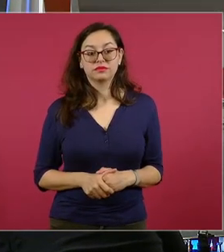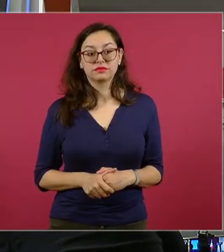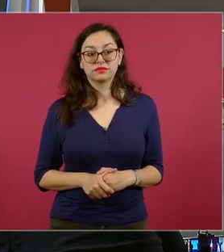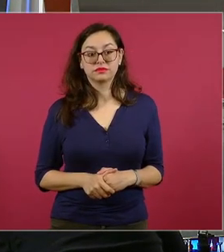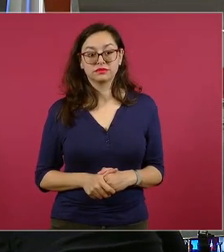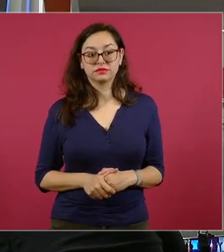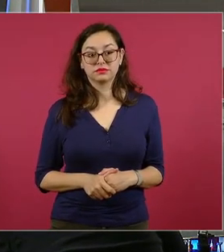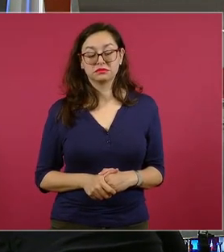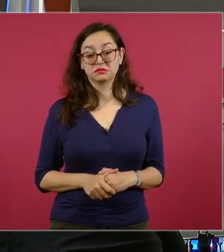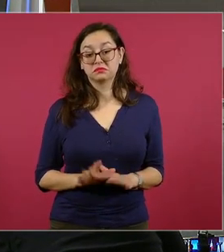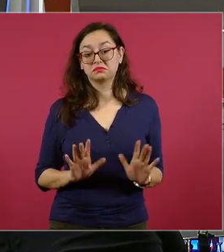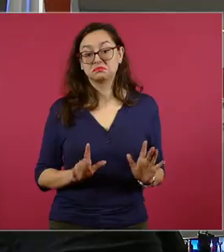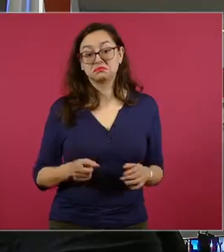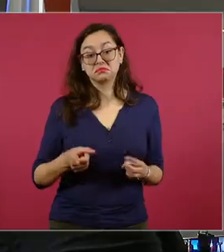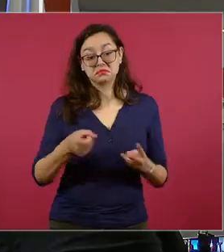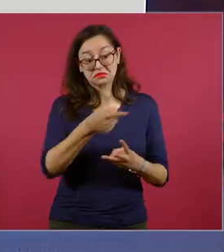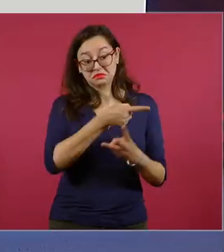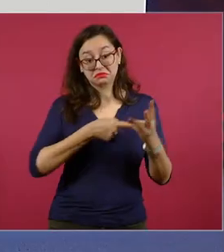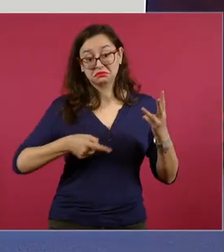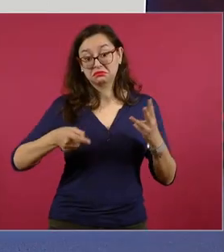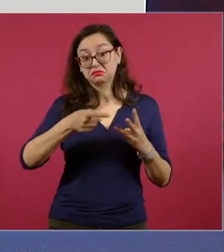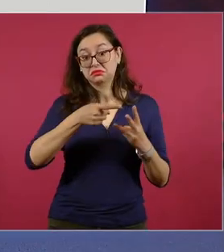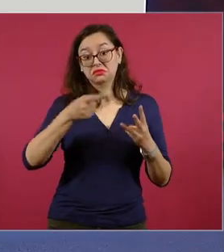una conjetura.